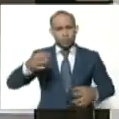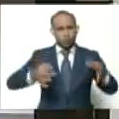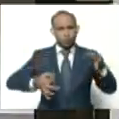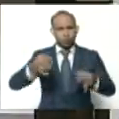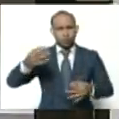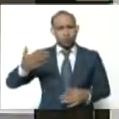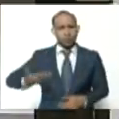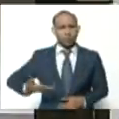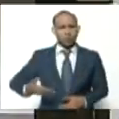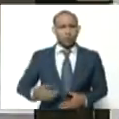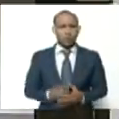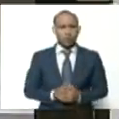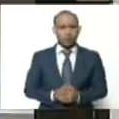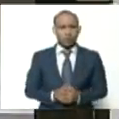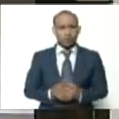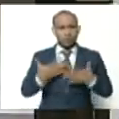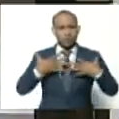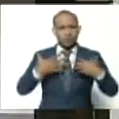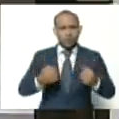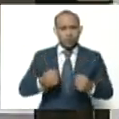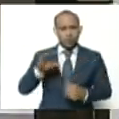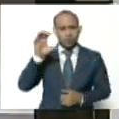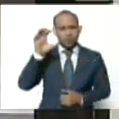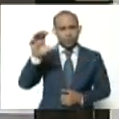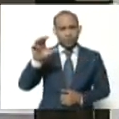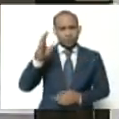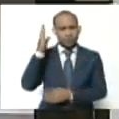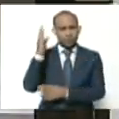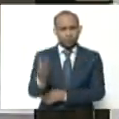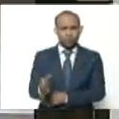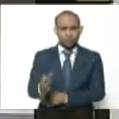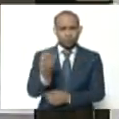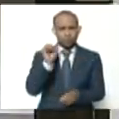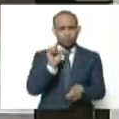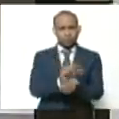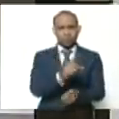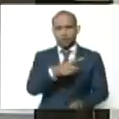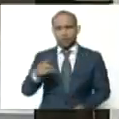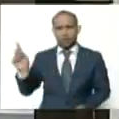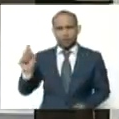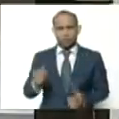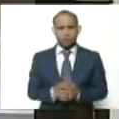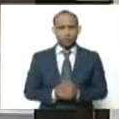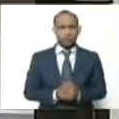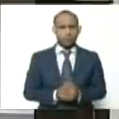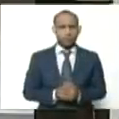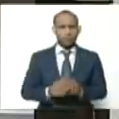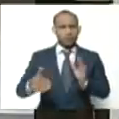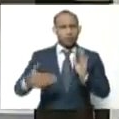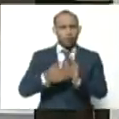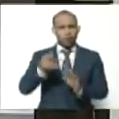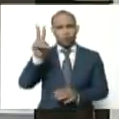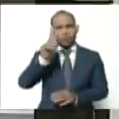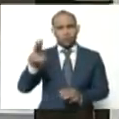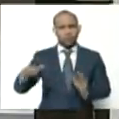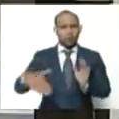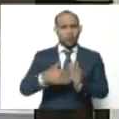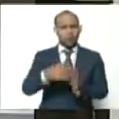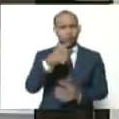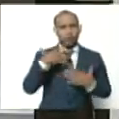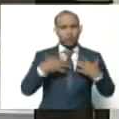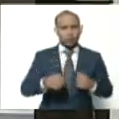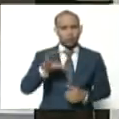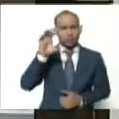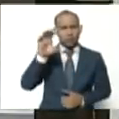fundamental para la seguridad del país, para el castigo severo de los delitos contra la nación, contra la seguridad del país,